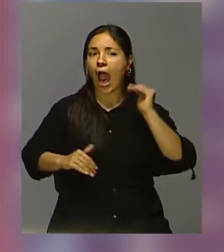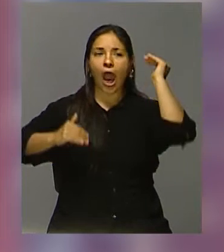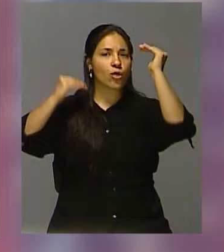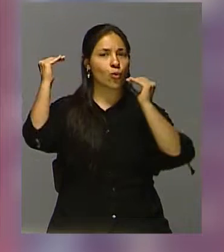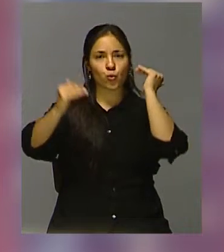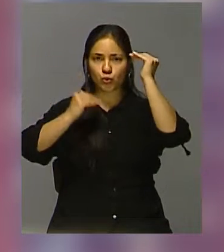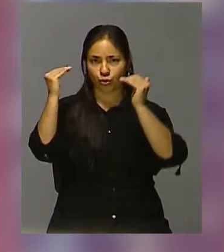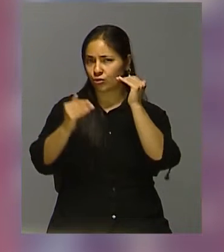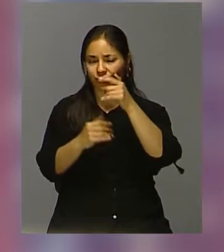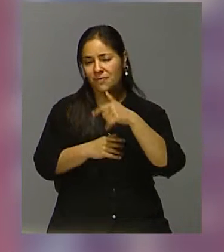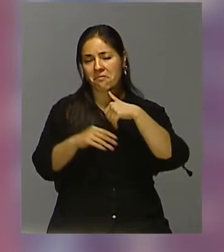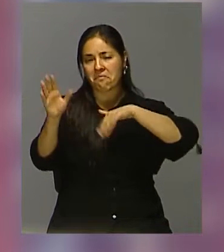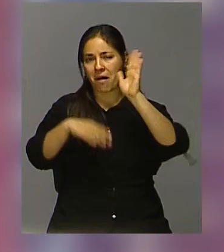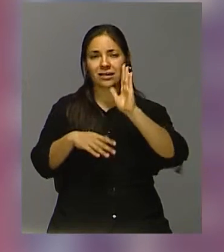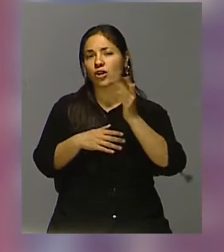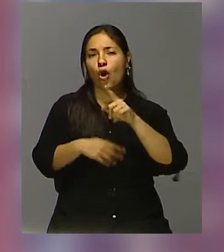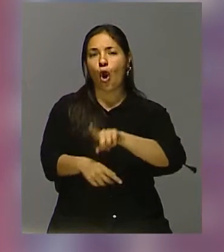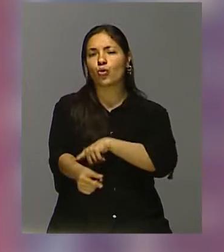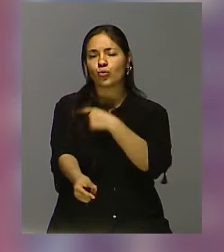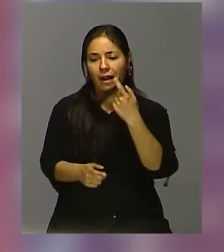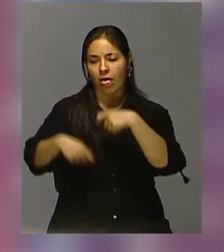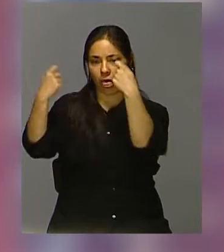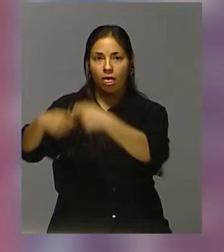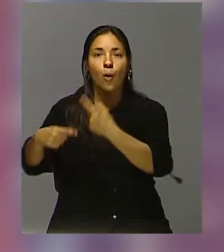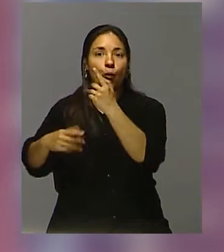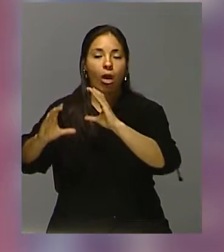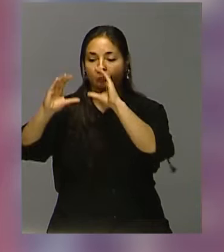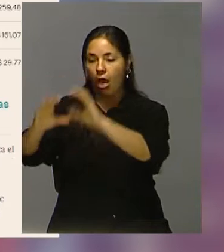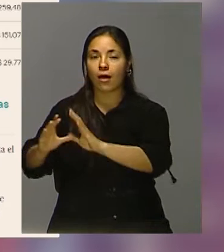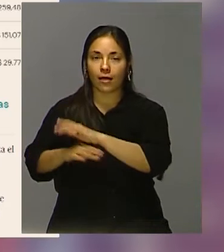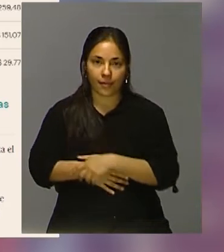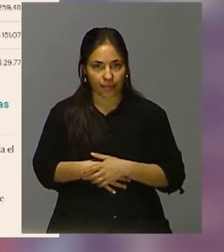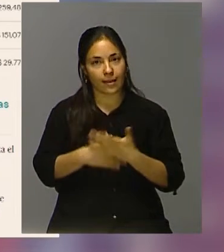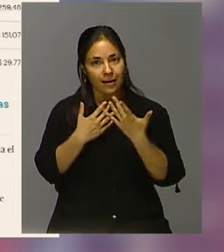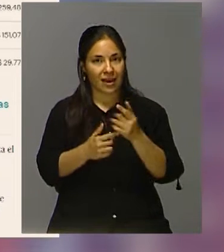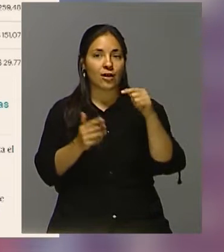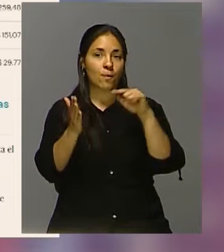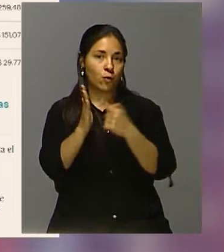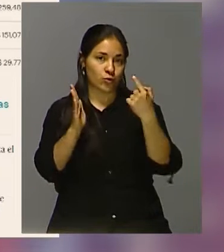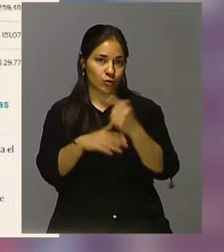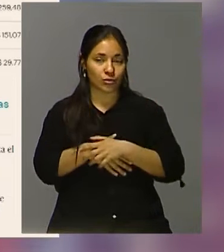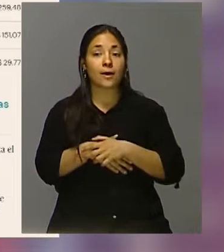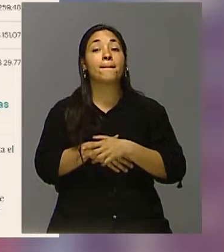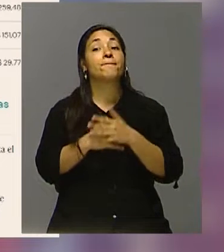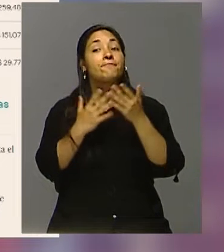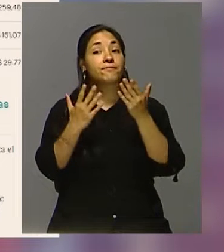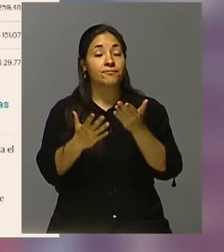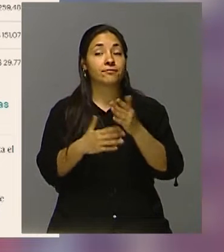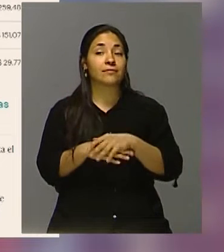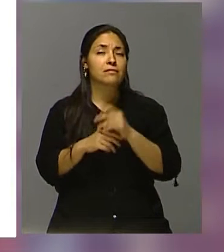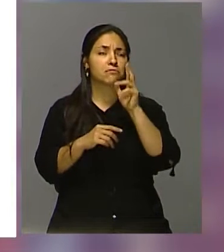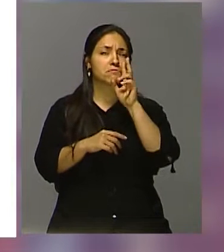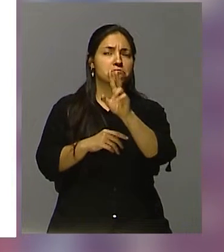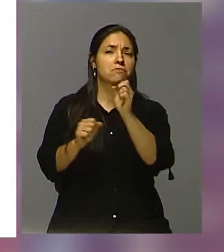Entonces, eso sumale otro punto, y con esto, digamos, como poner introducción. Sí. Estamos viendo grandes